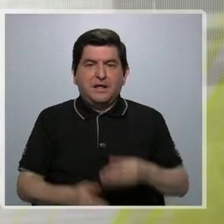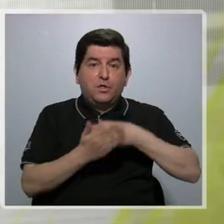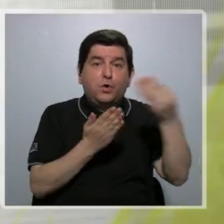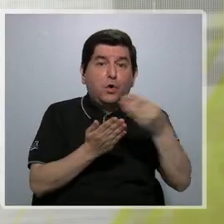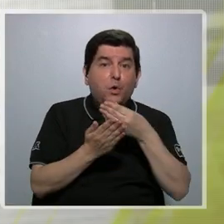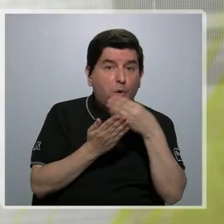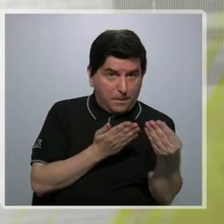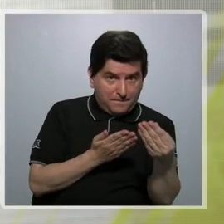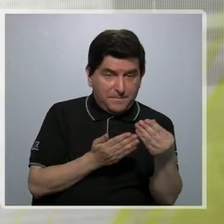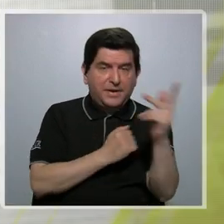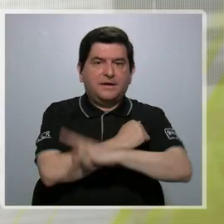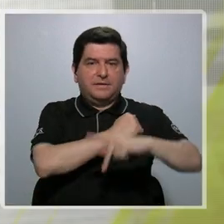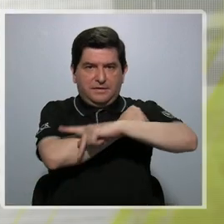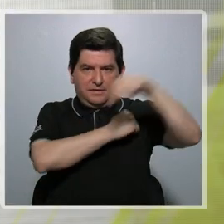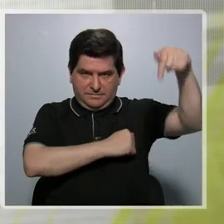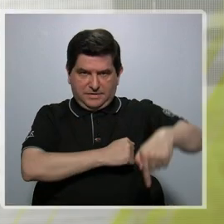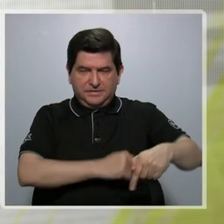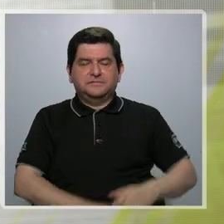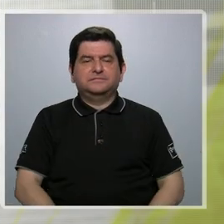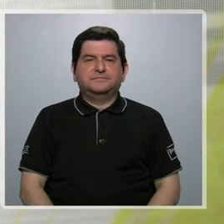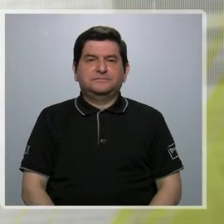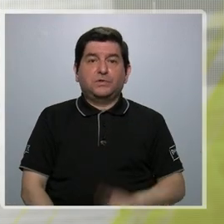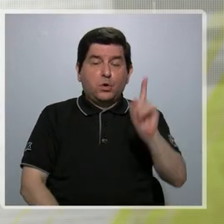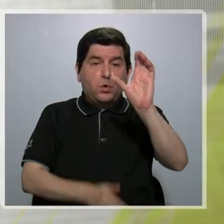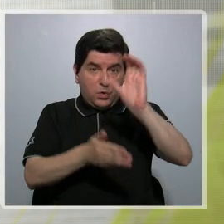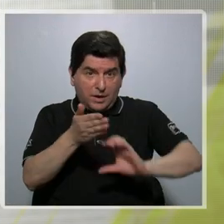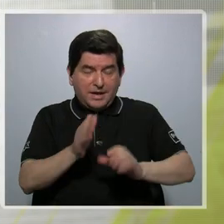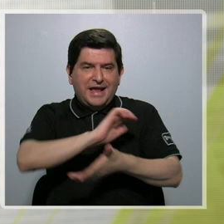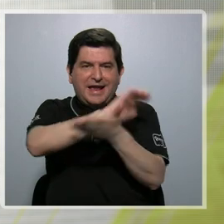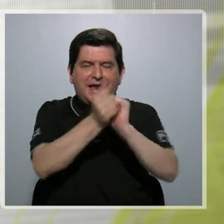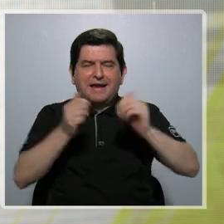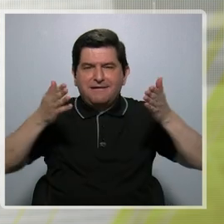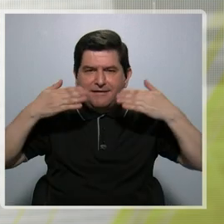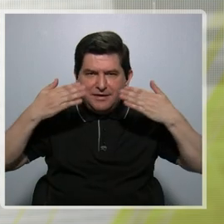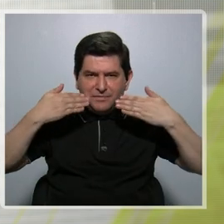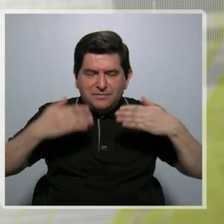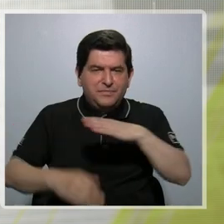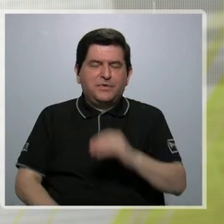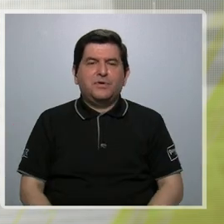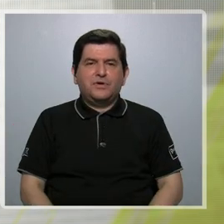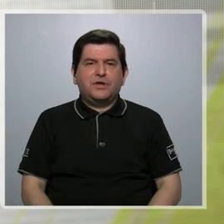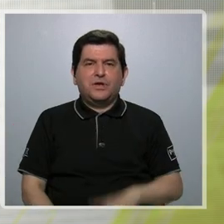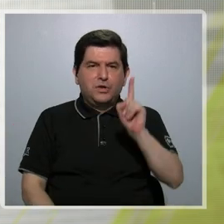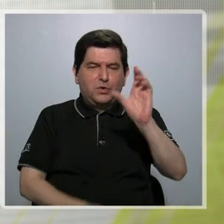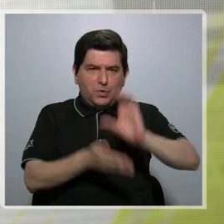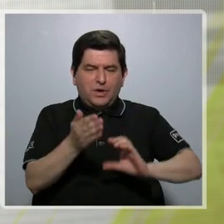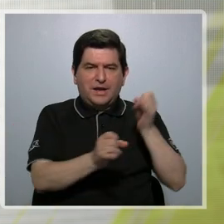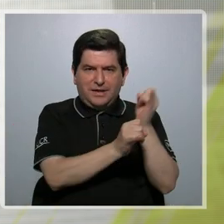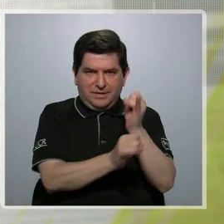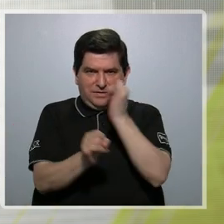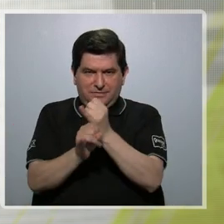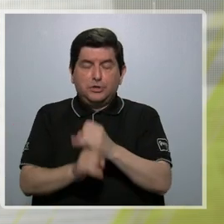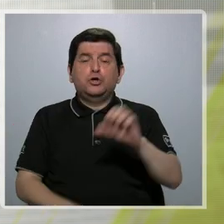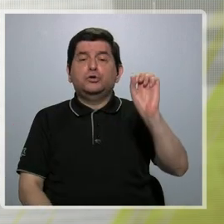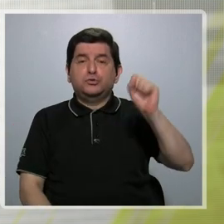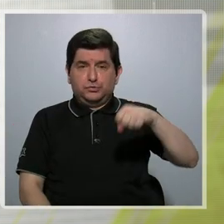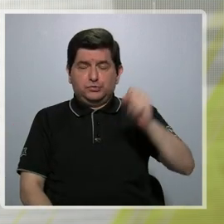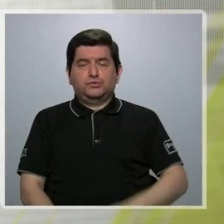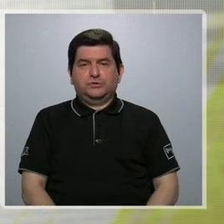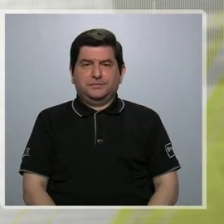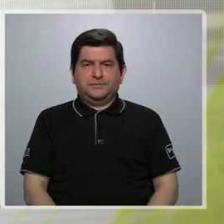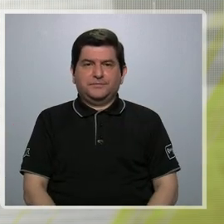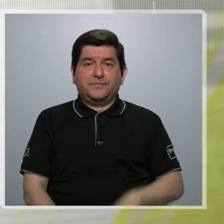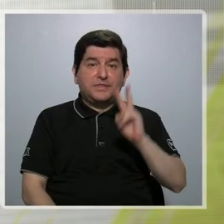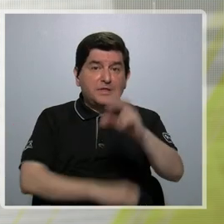de vivienda en el país, un capítulo de cambio climático y un capítulo de institucionalidad. Sí, sobre los